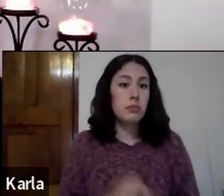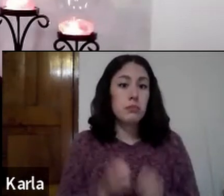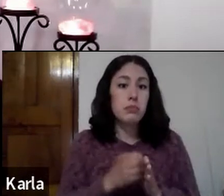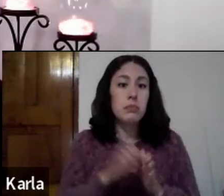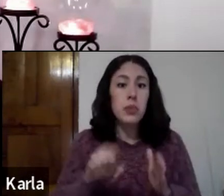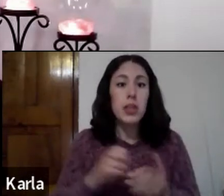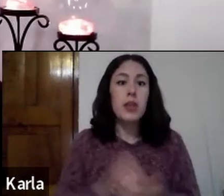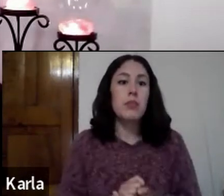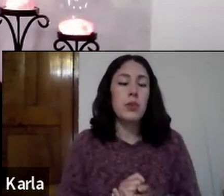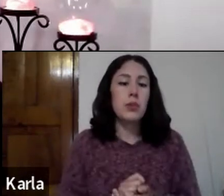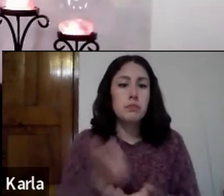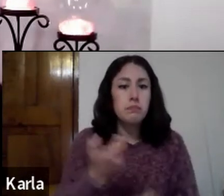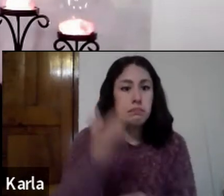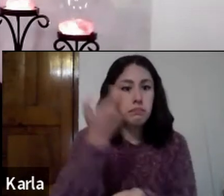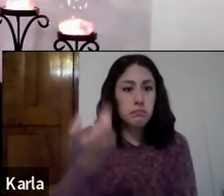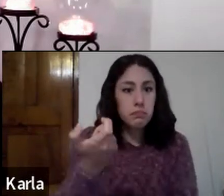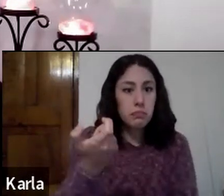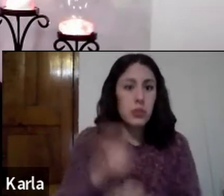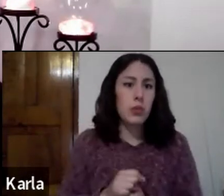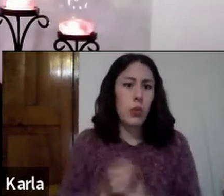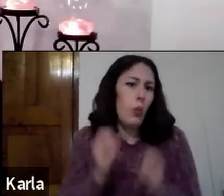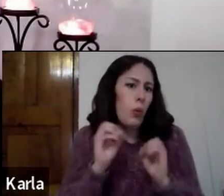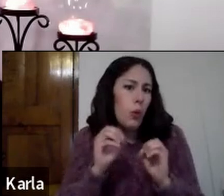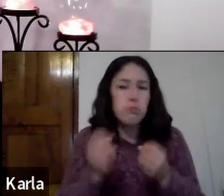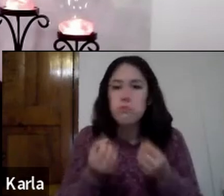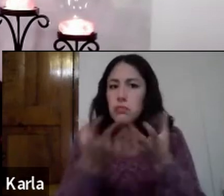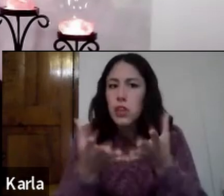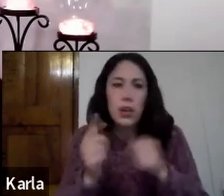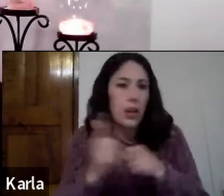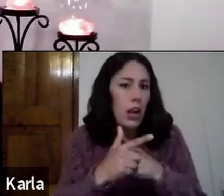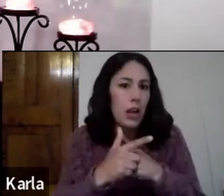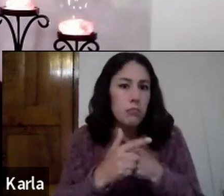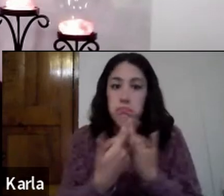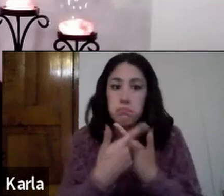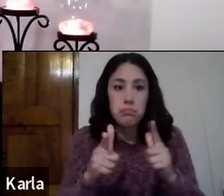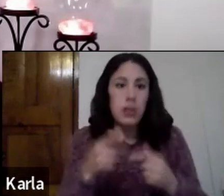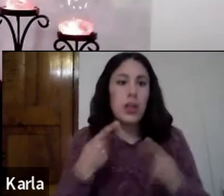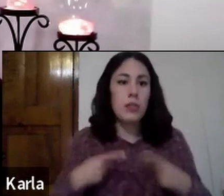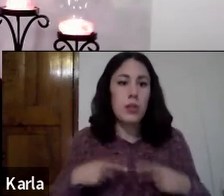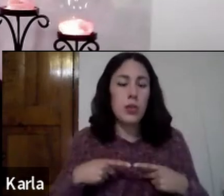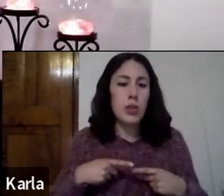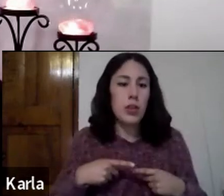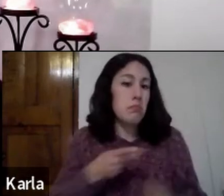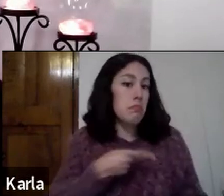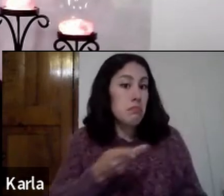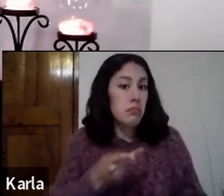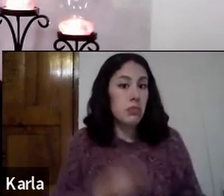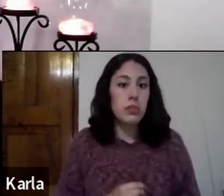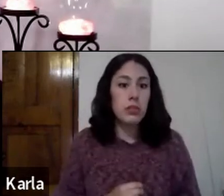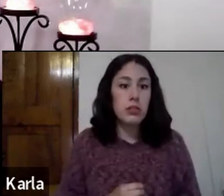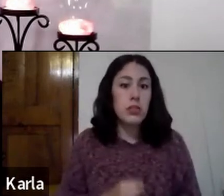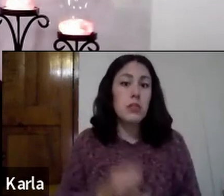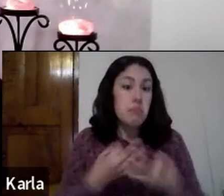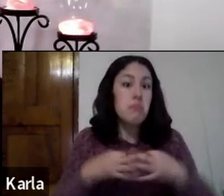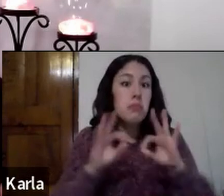algo al que no tiene pues es una práctica pero el cómo lo hacemos yo creo que es también tan importante